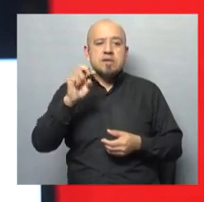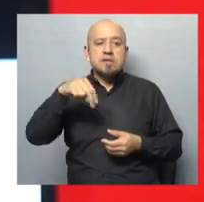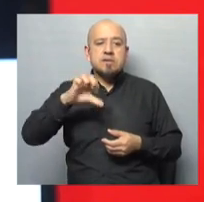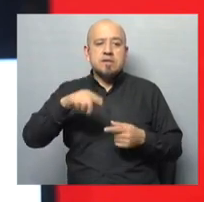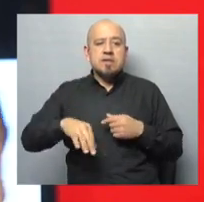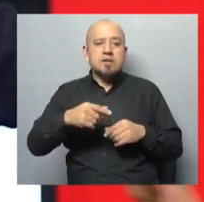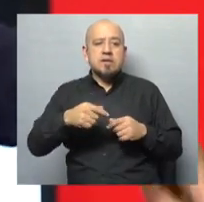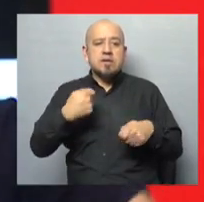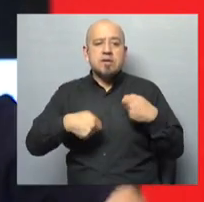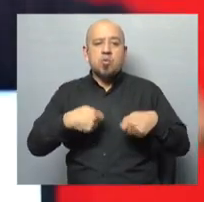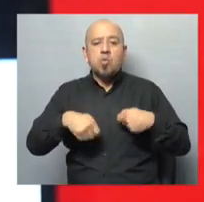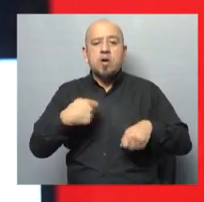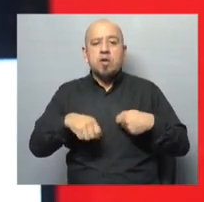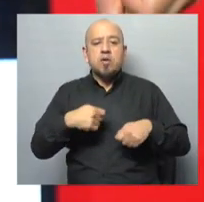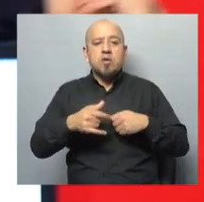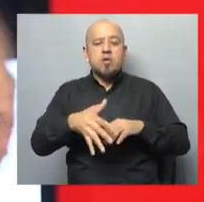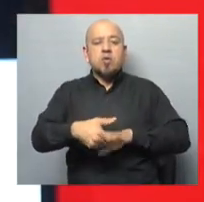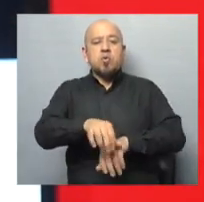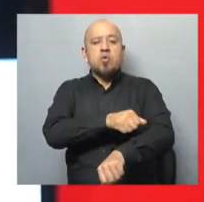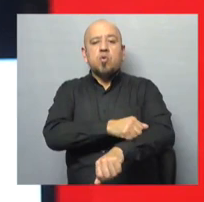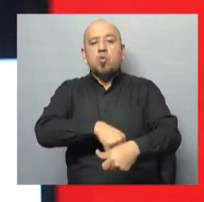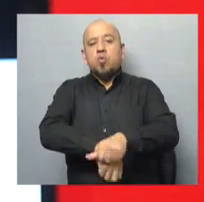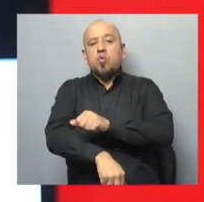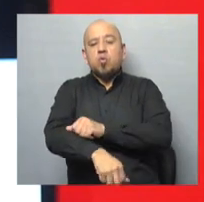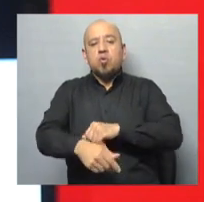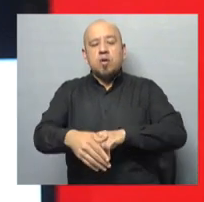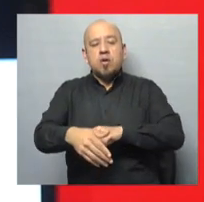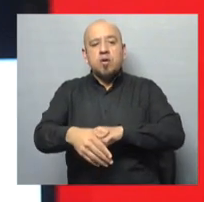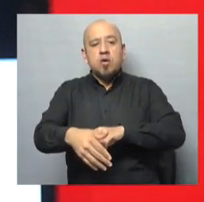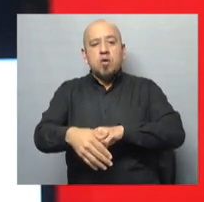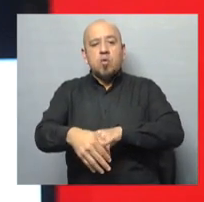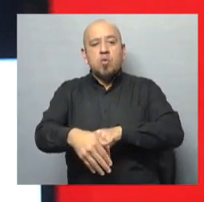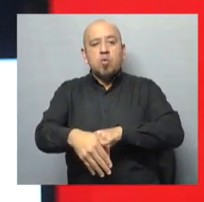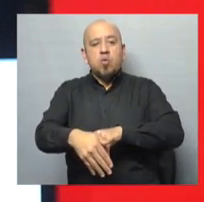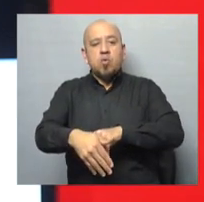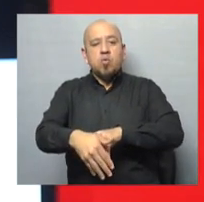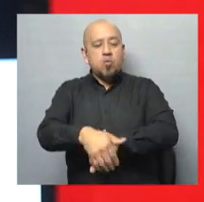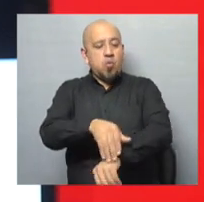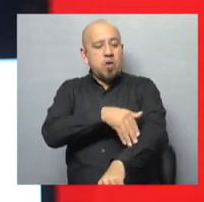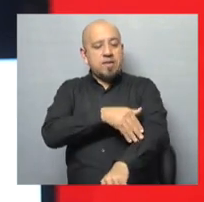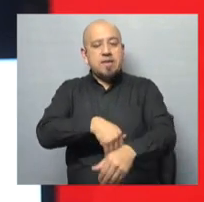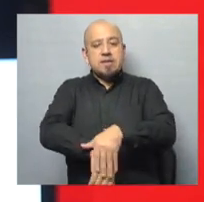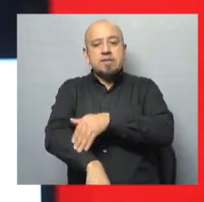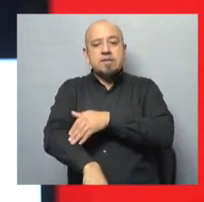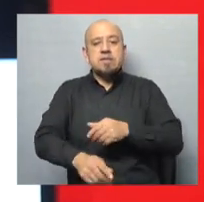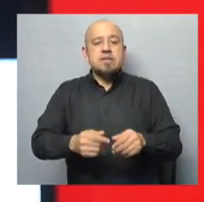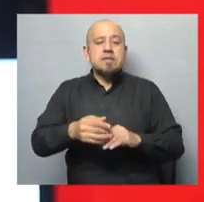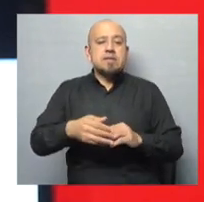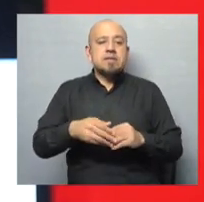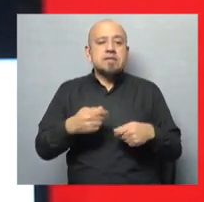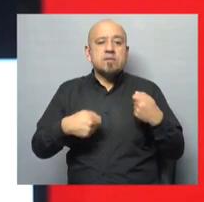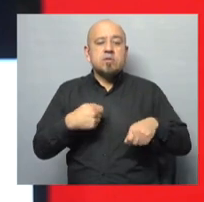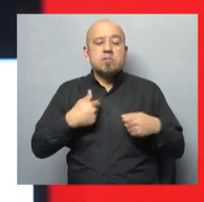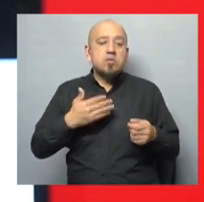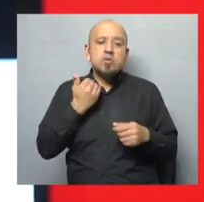de cuero espectacular y se estaba cargando no unos tanques llenos de que no sé si yo quería hacer eso después no tengo ni idea que quería hacer